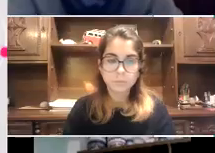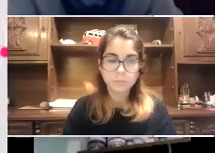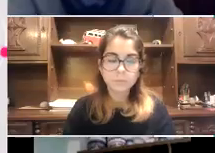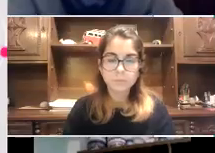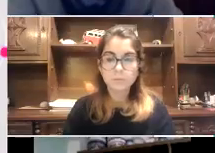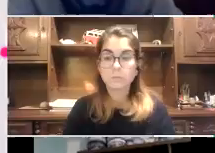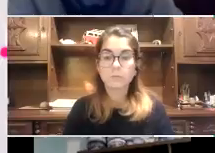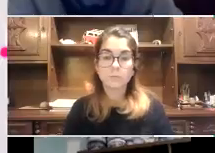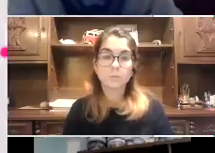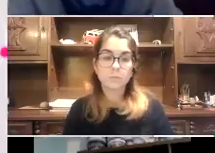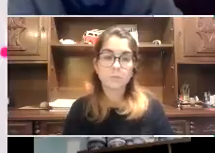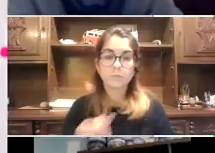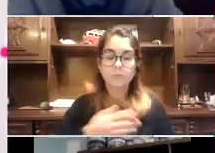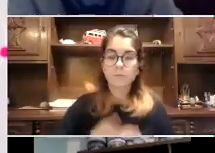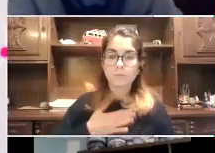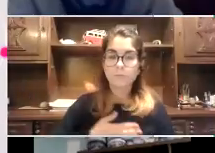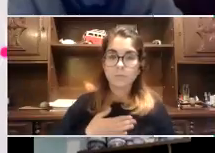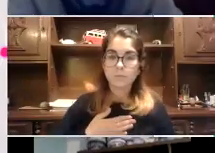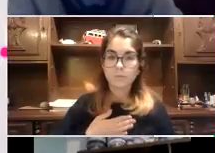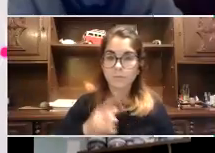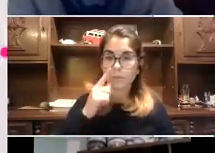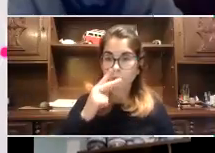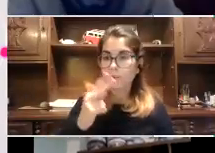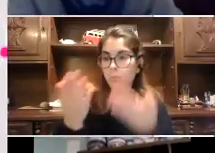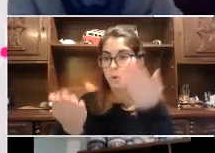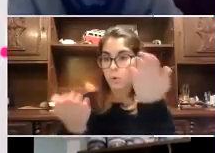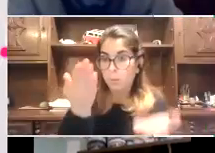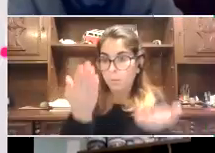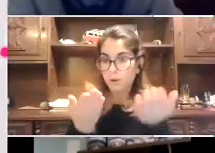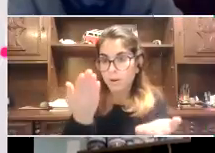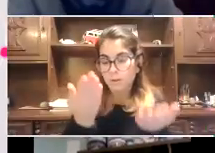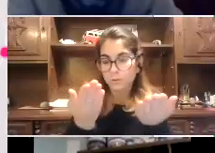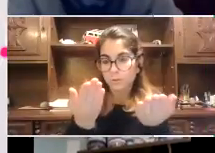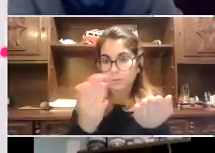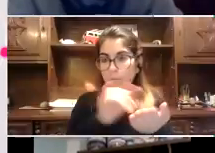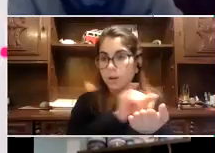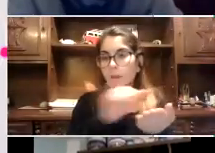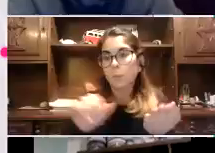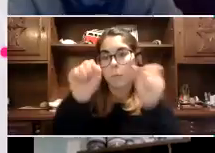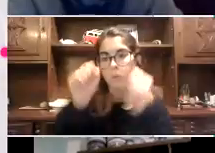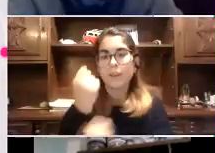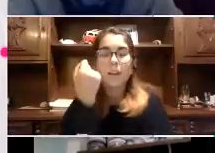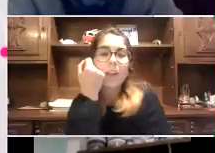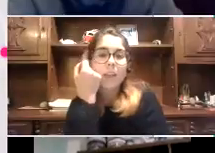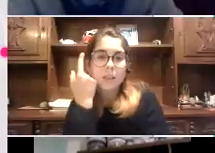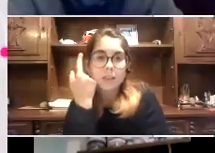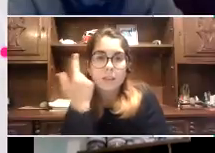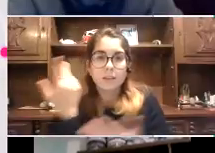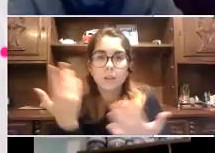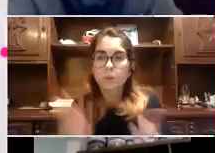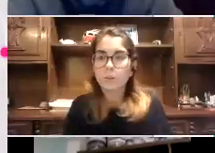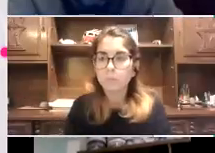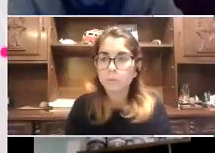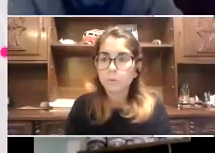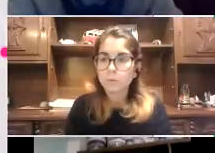quería que visualizáramos un par de analogías para luego comprender cómo es que se puede